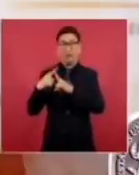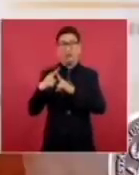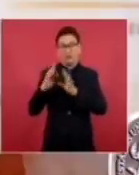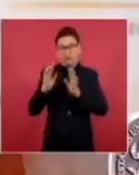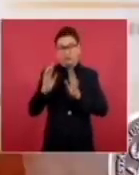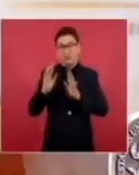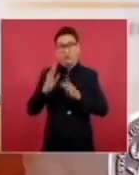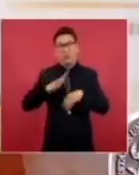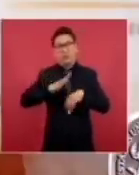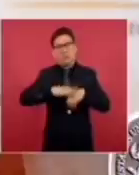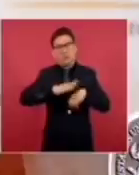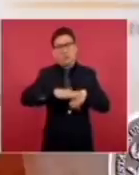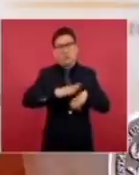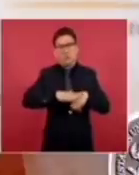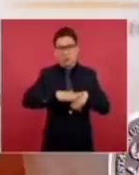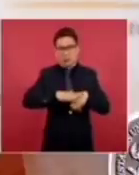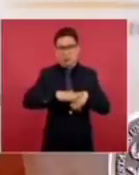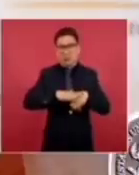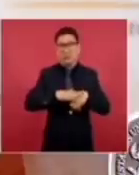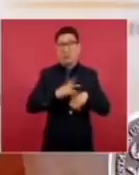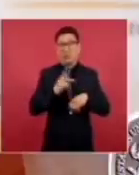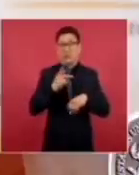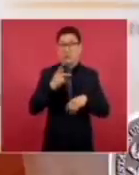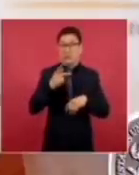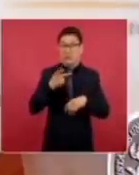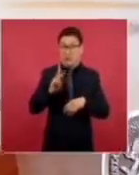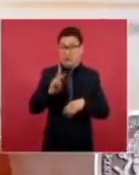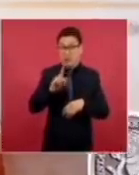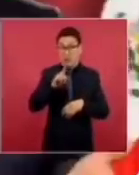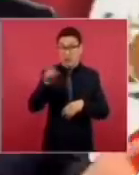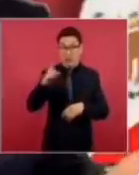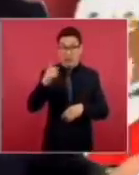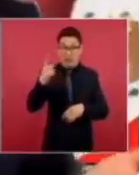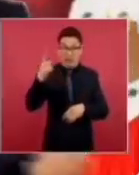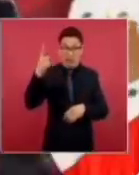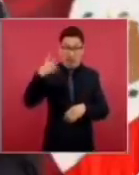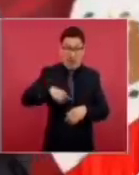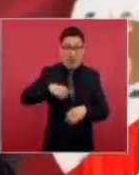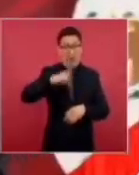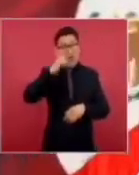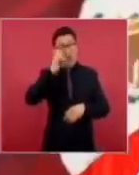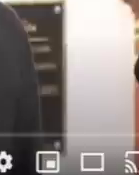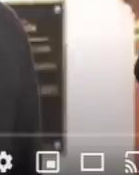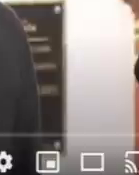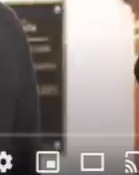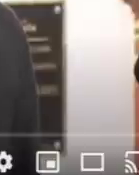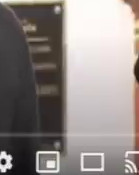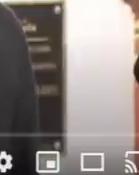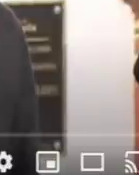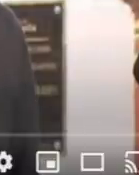bah a ponernos en el banquillo de los acusados